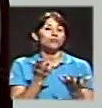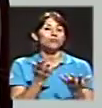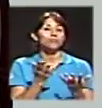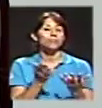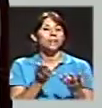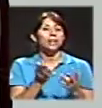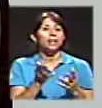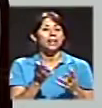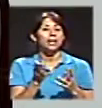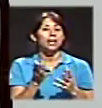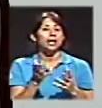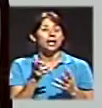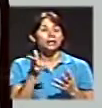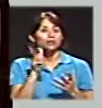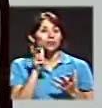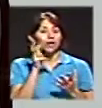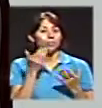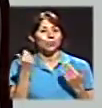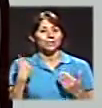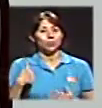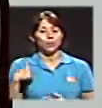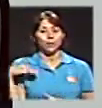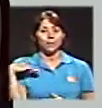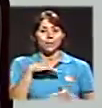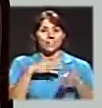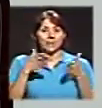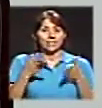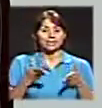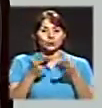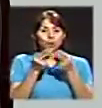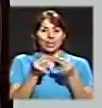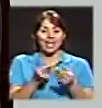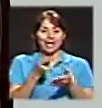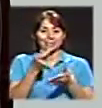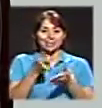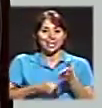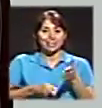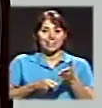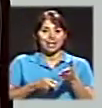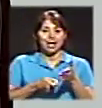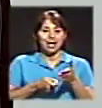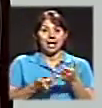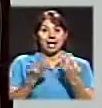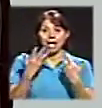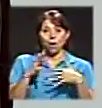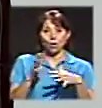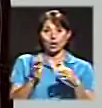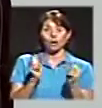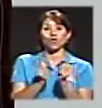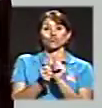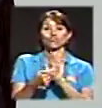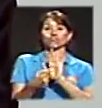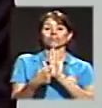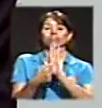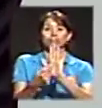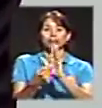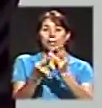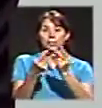escuchando al señor ministro de Hacienda frente a la presentación del presupuesto de la República,